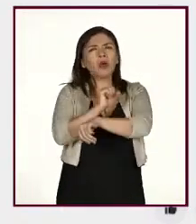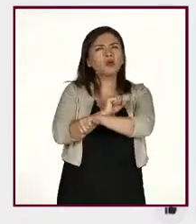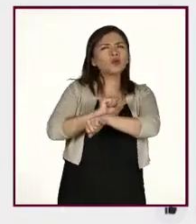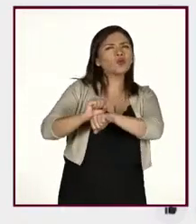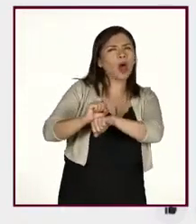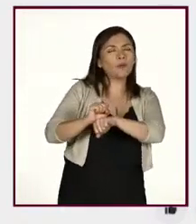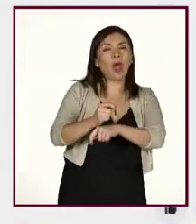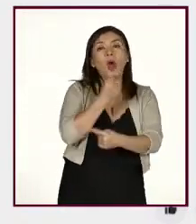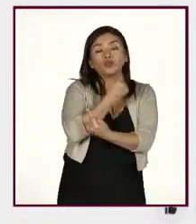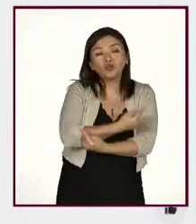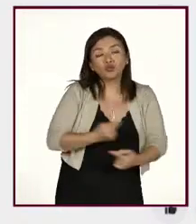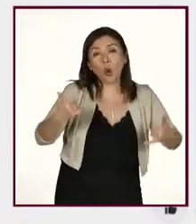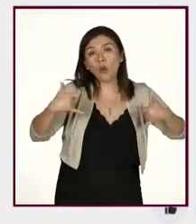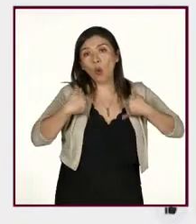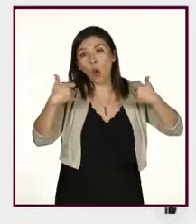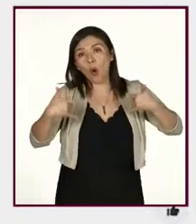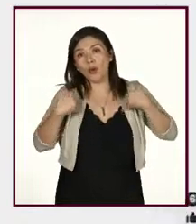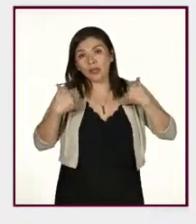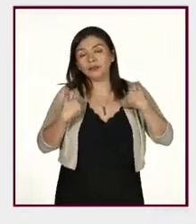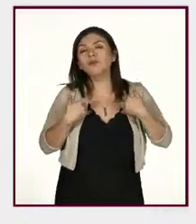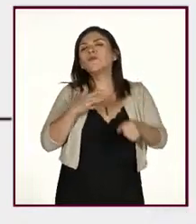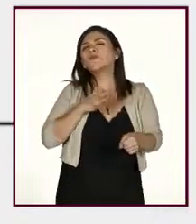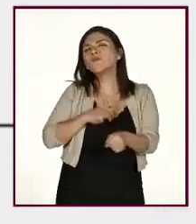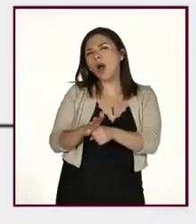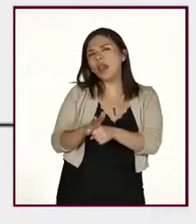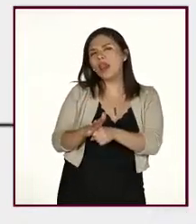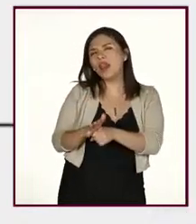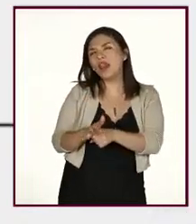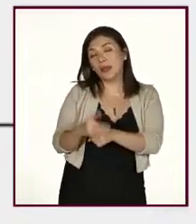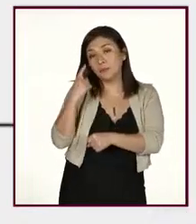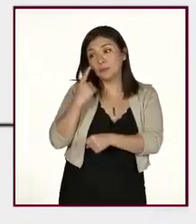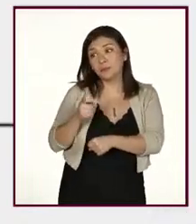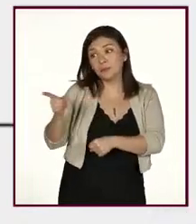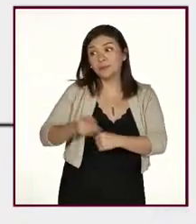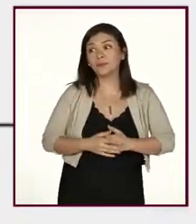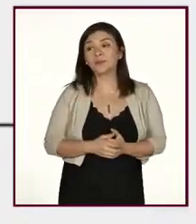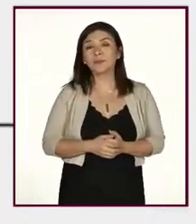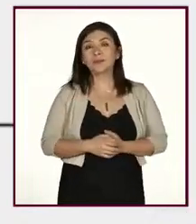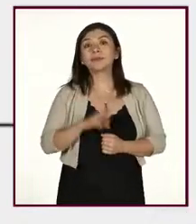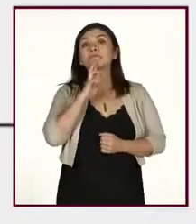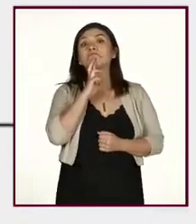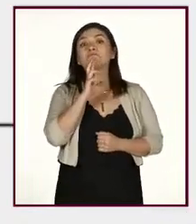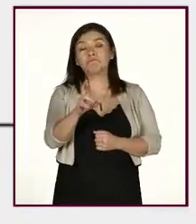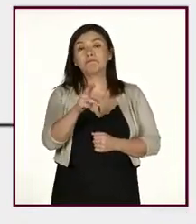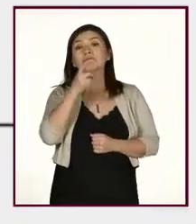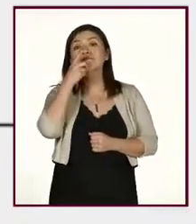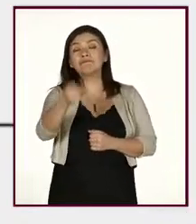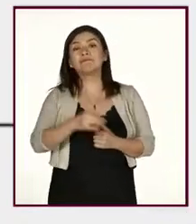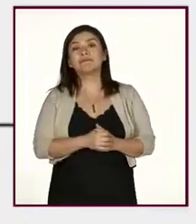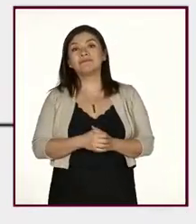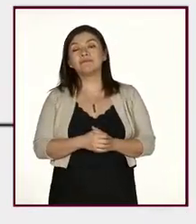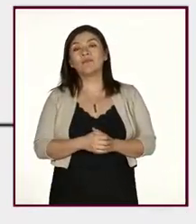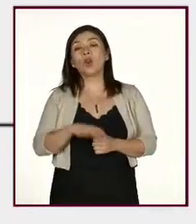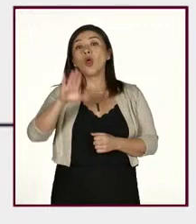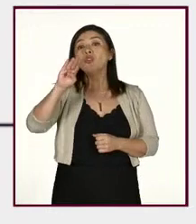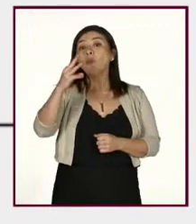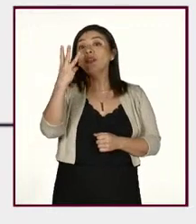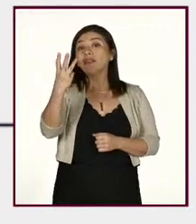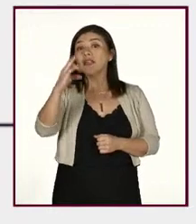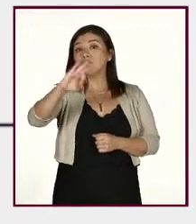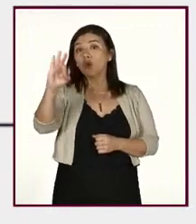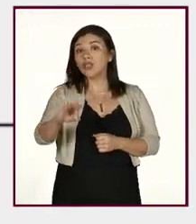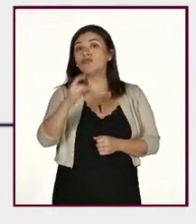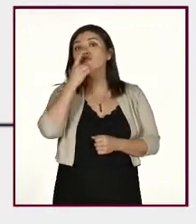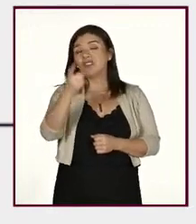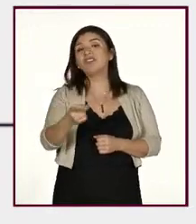leves en niñas, niños y adolescentes? A ver, allí están ya las respuestas. Tenemos que 93 dice